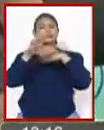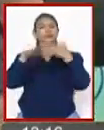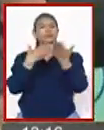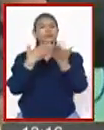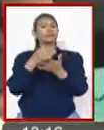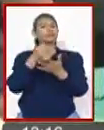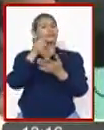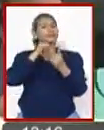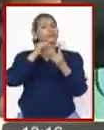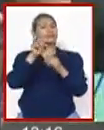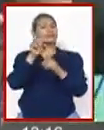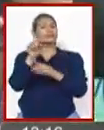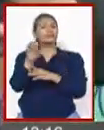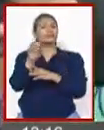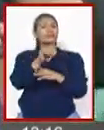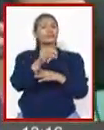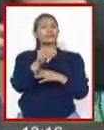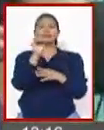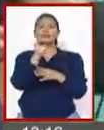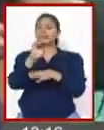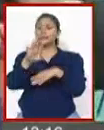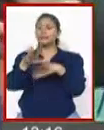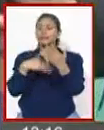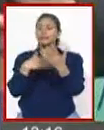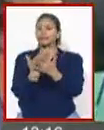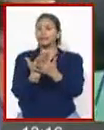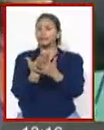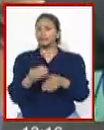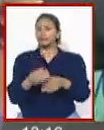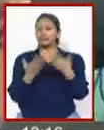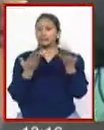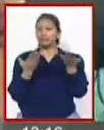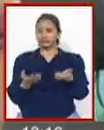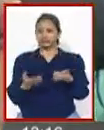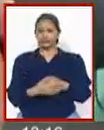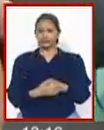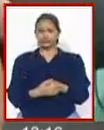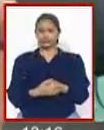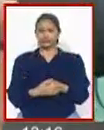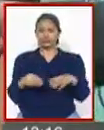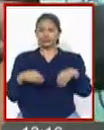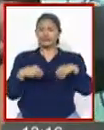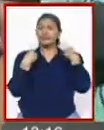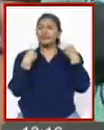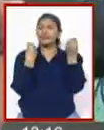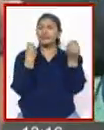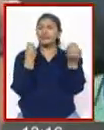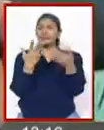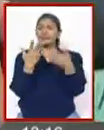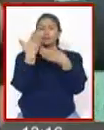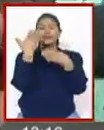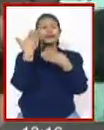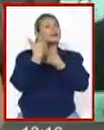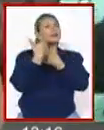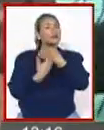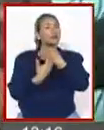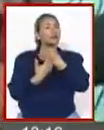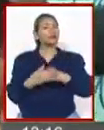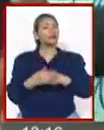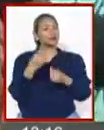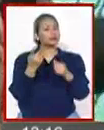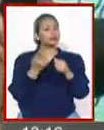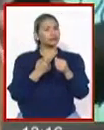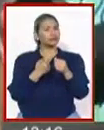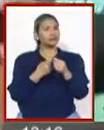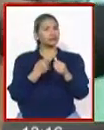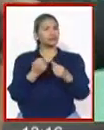ella es la que le da almuerzo, la que le da desayuno. Ahorita están repartiendo pancito, todo eso. ¿Es la primera vez que pasa